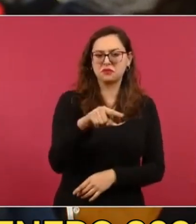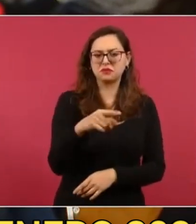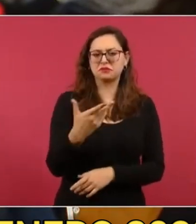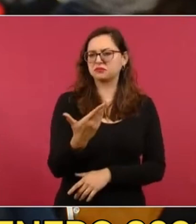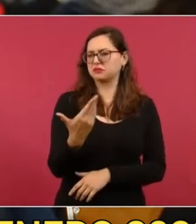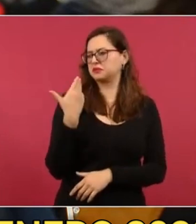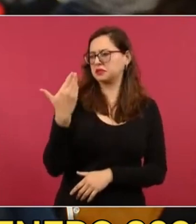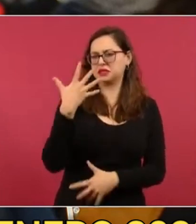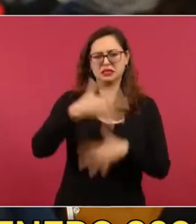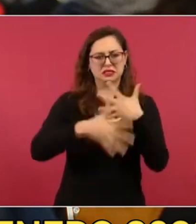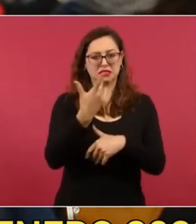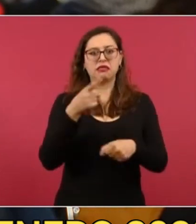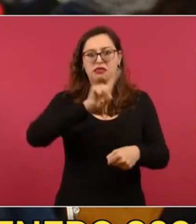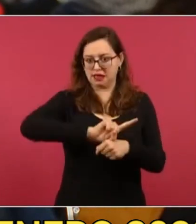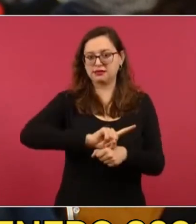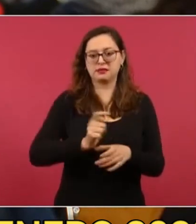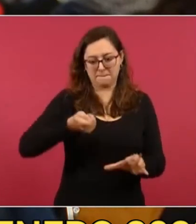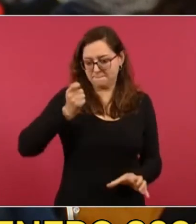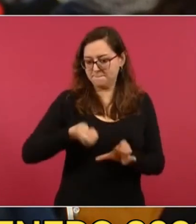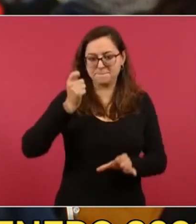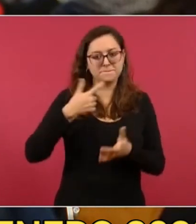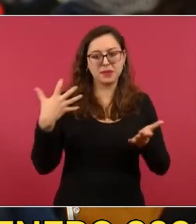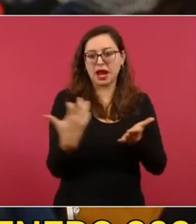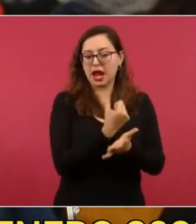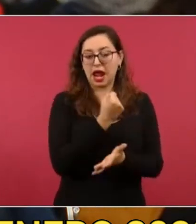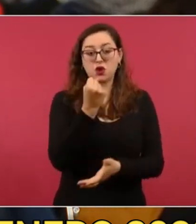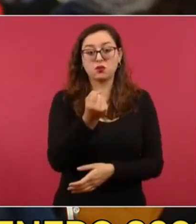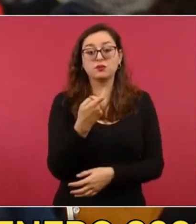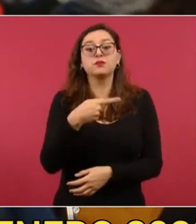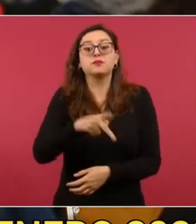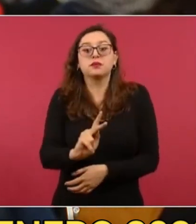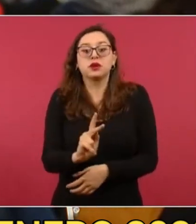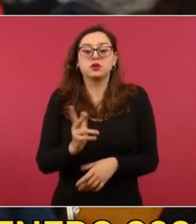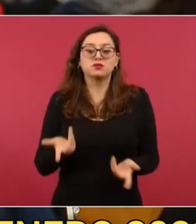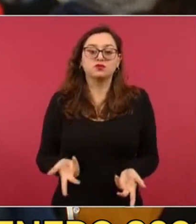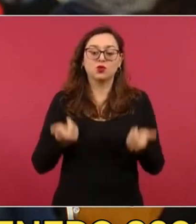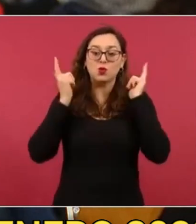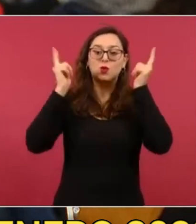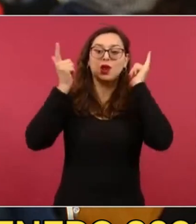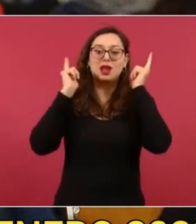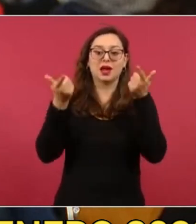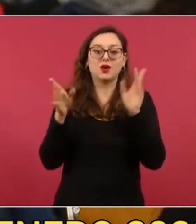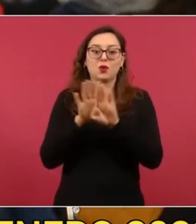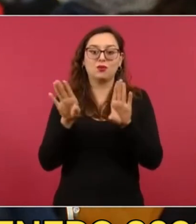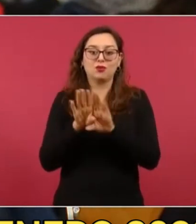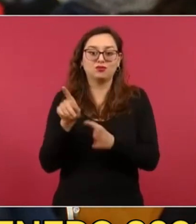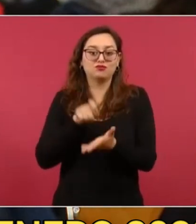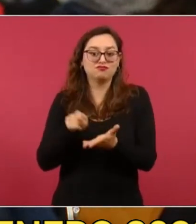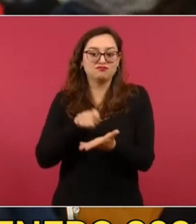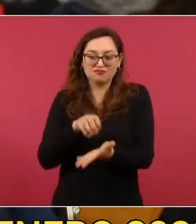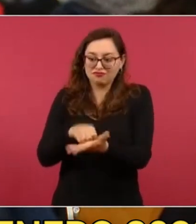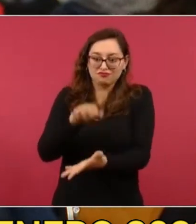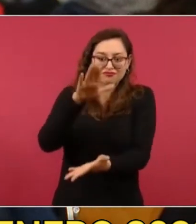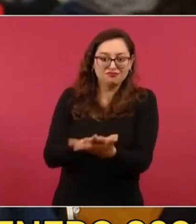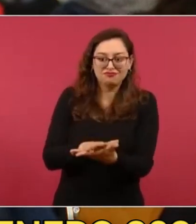como 15 días más o menos. Lo único que ellos esperan pues es la toma de nota, que hasta ahorita